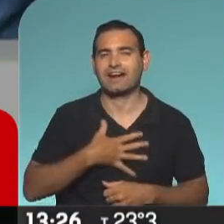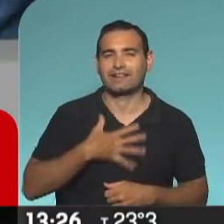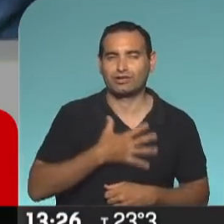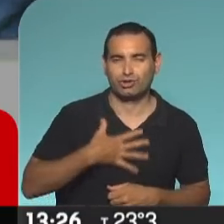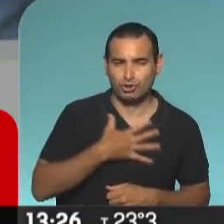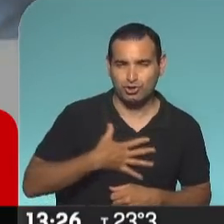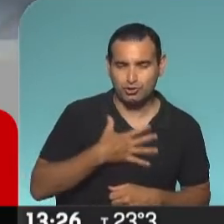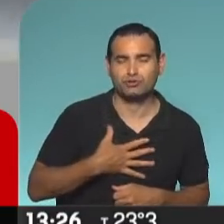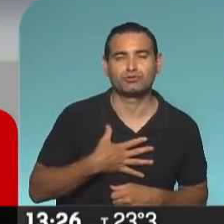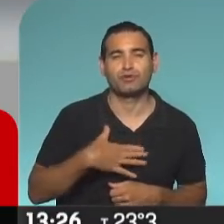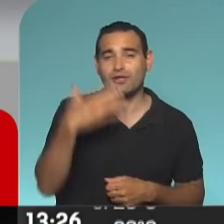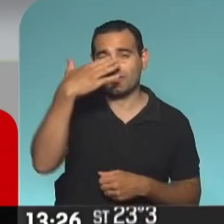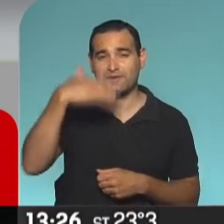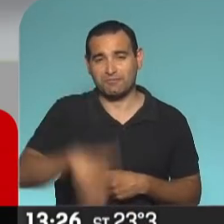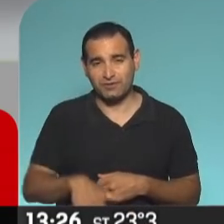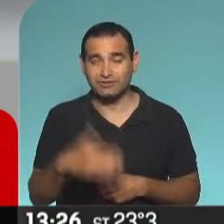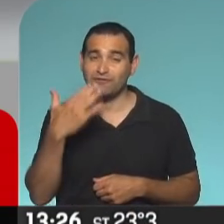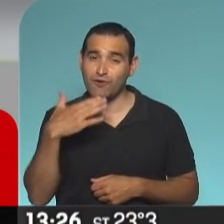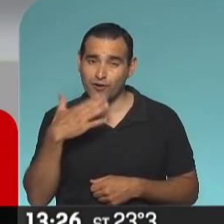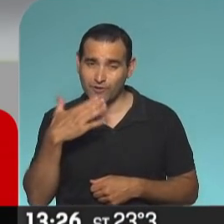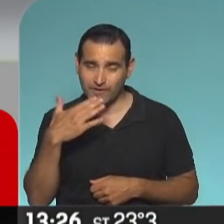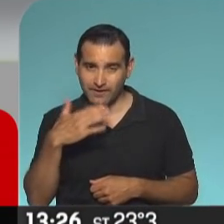Junior, posteriormente en Boca,